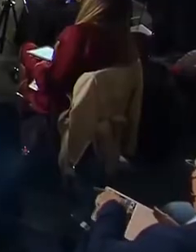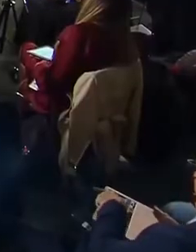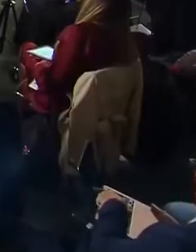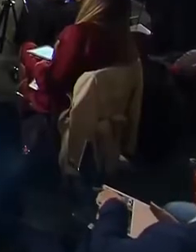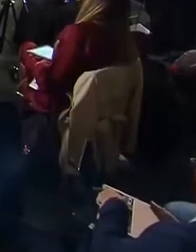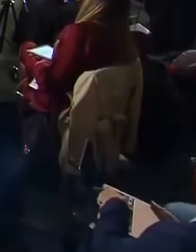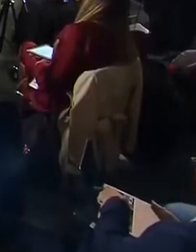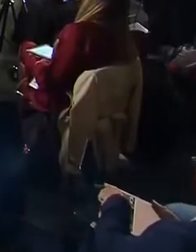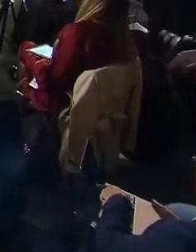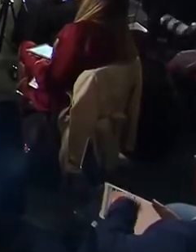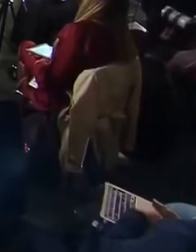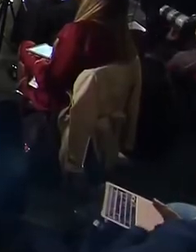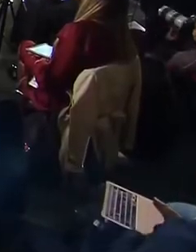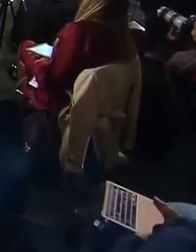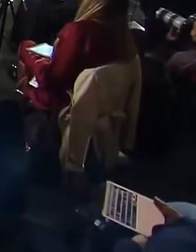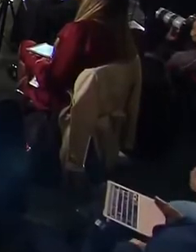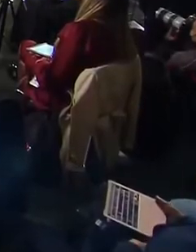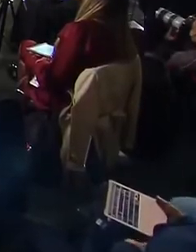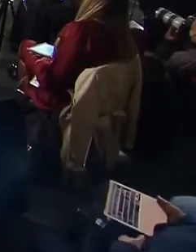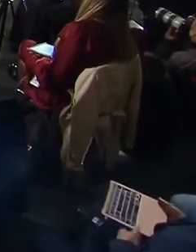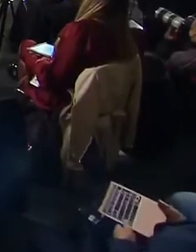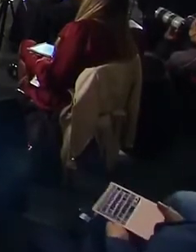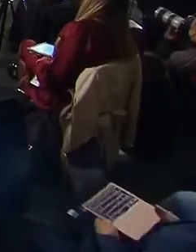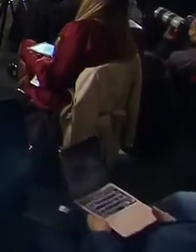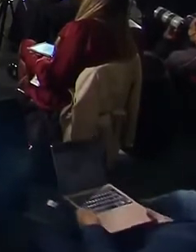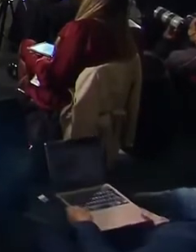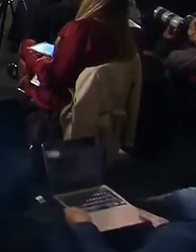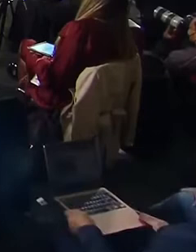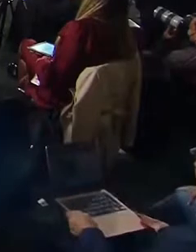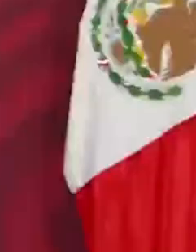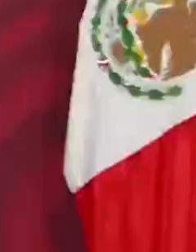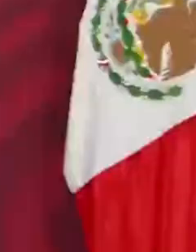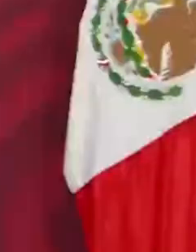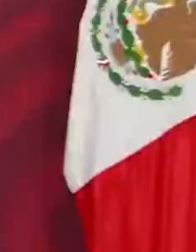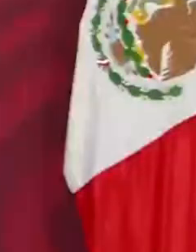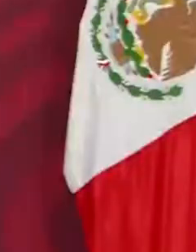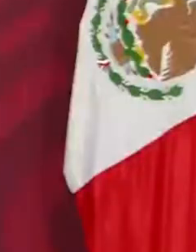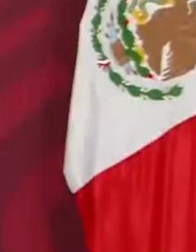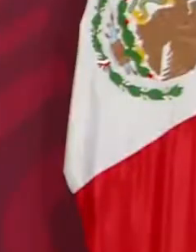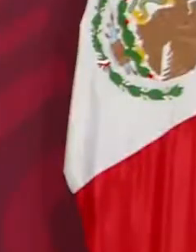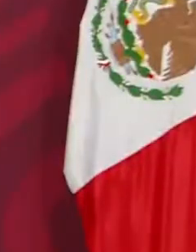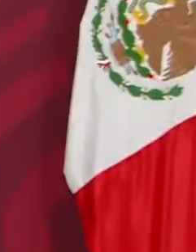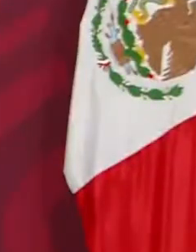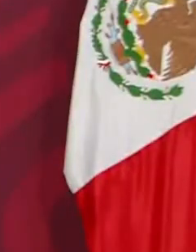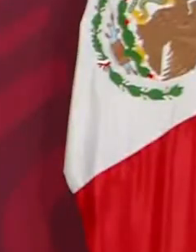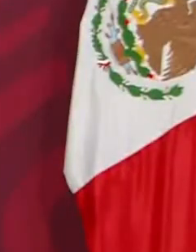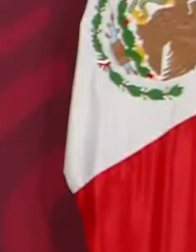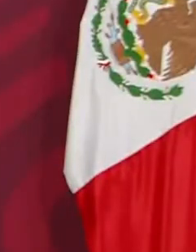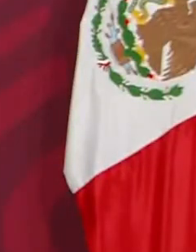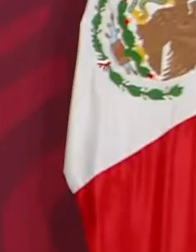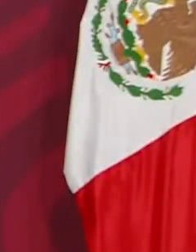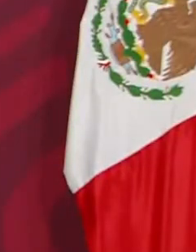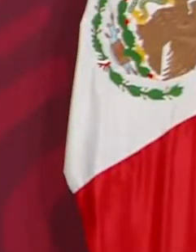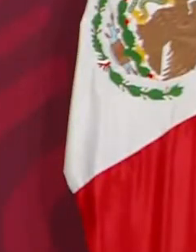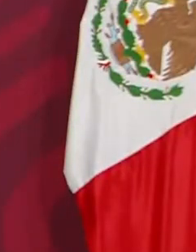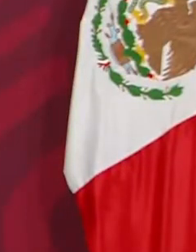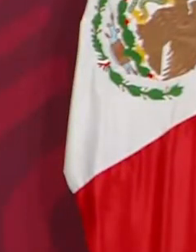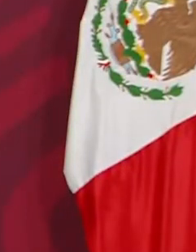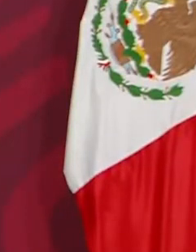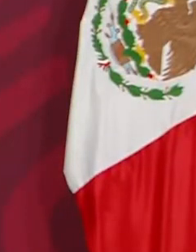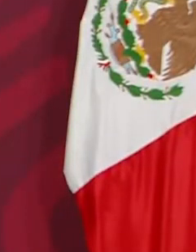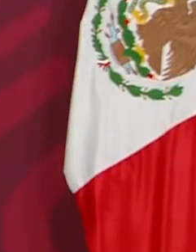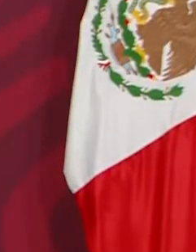hay que estarlo denunciando y hay que buscar que esto cambie.